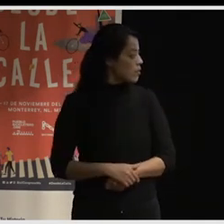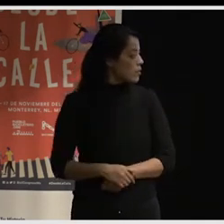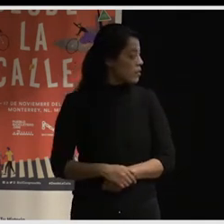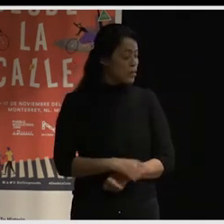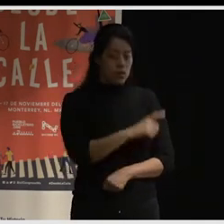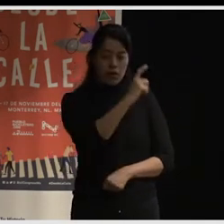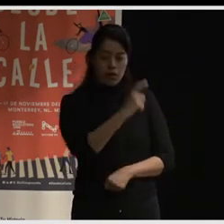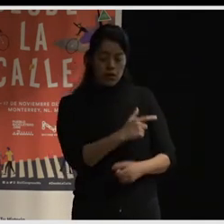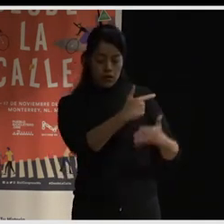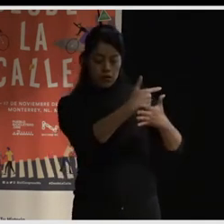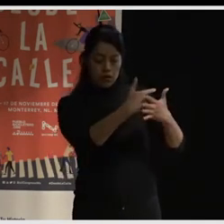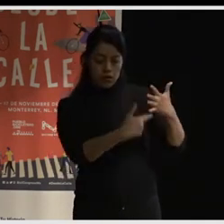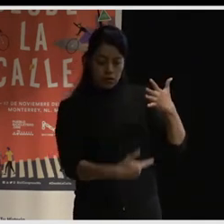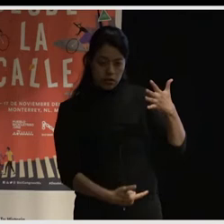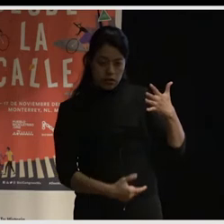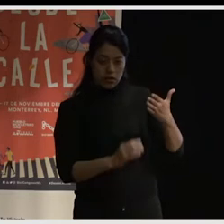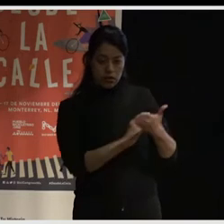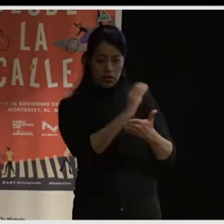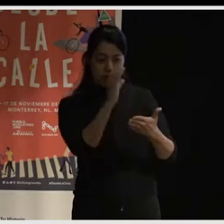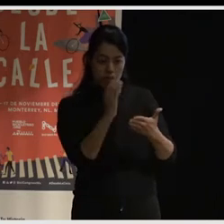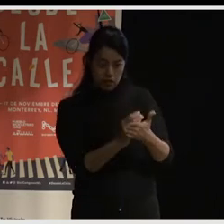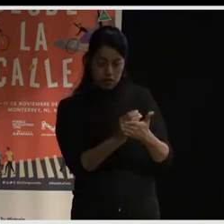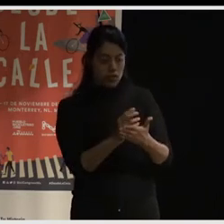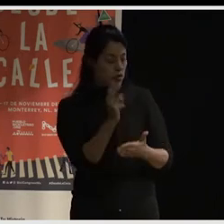es el ranking de ciudades